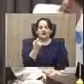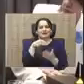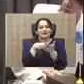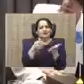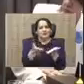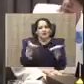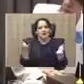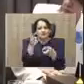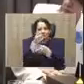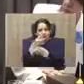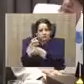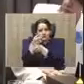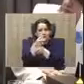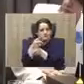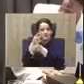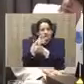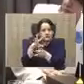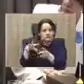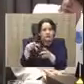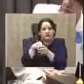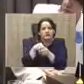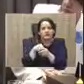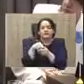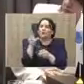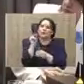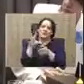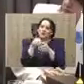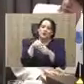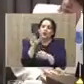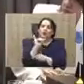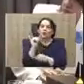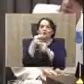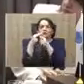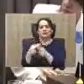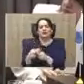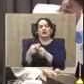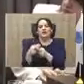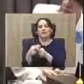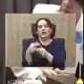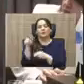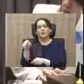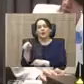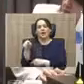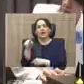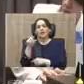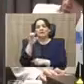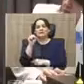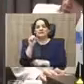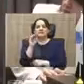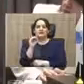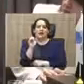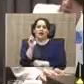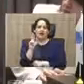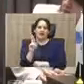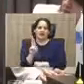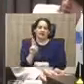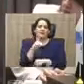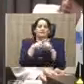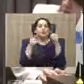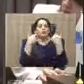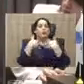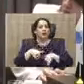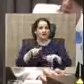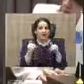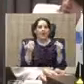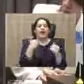intrusiva, como, o no intrusiva, más bien, como se le ha llamado a los escáner. Pero todavía hay más. Recientemente,